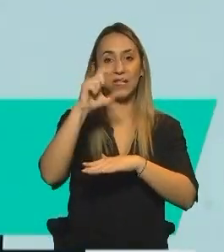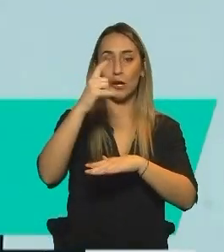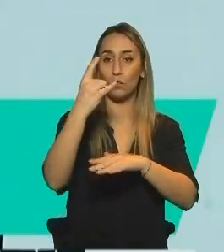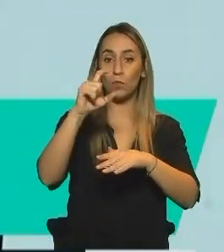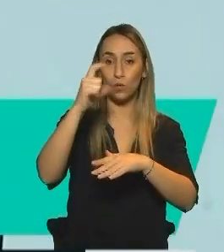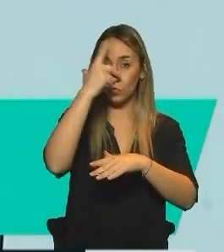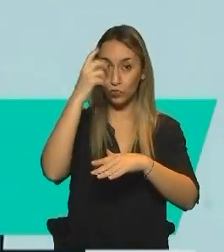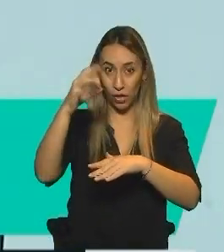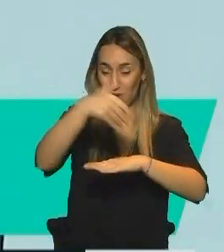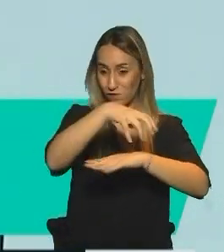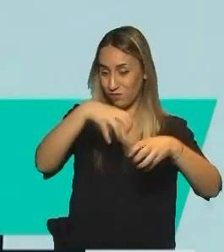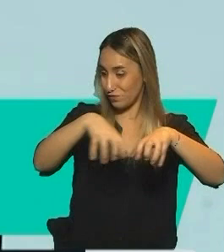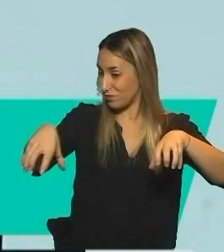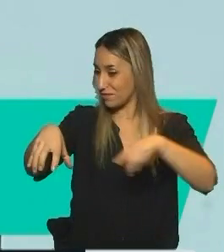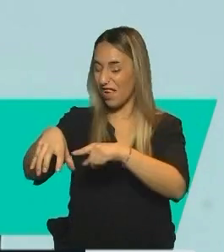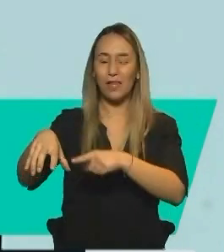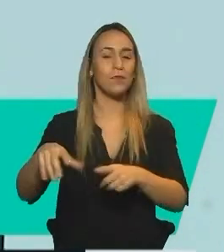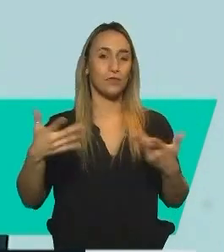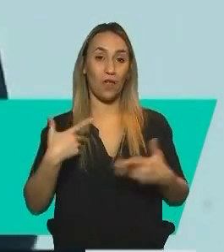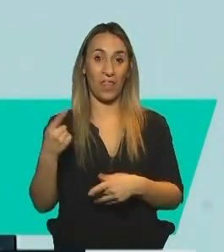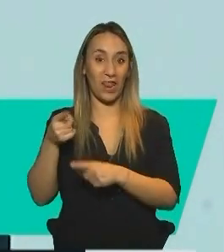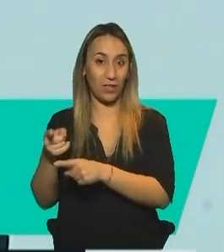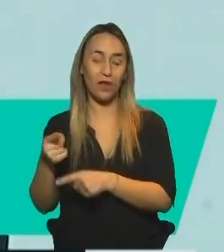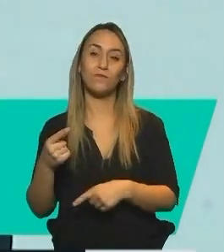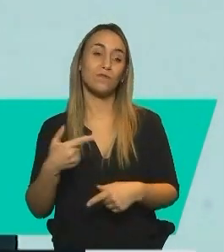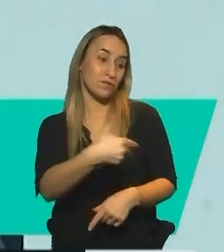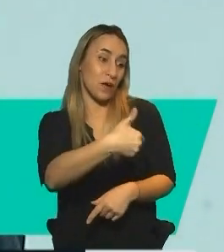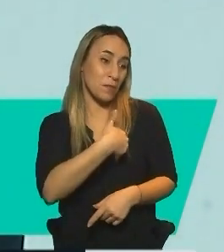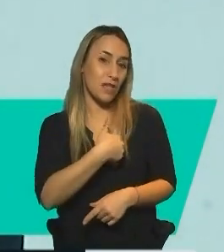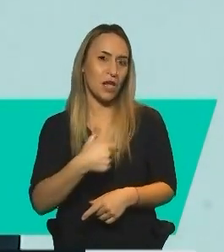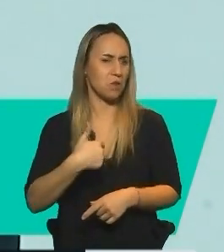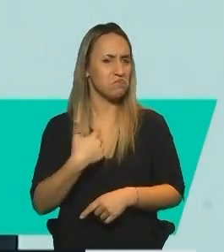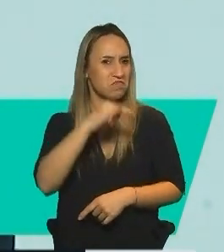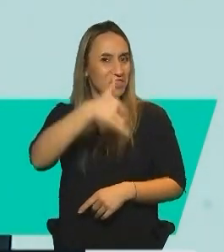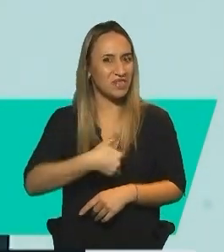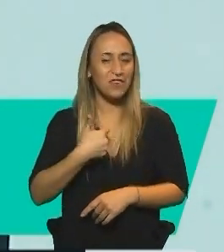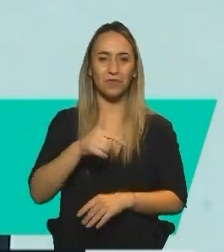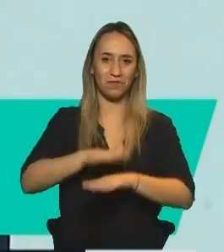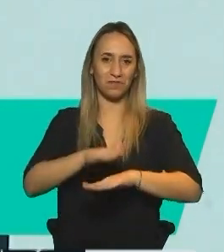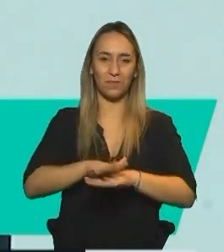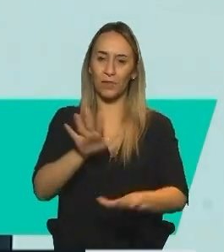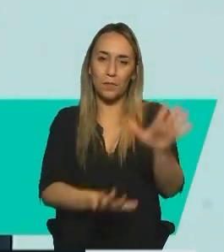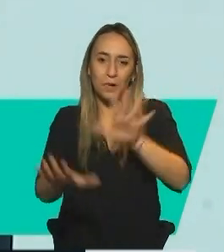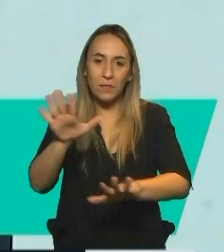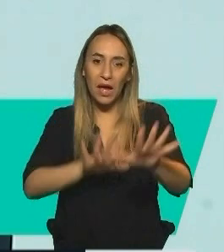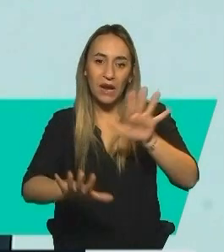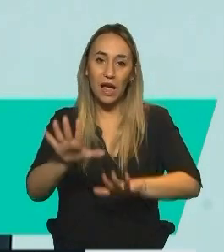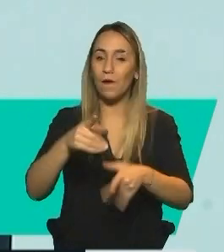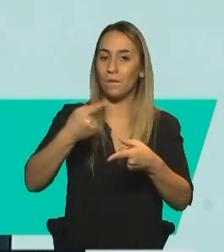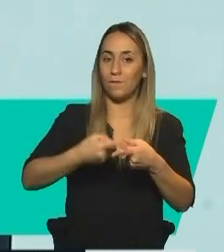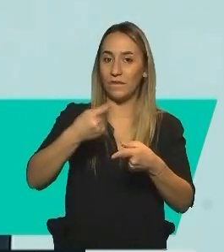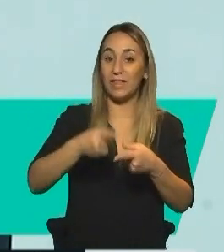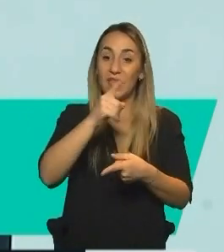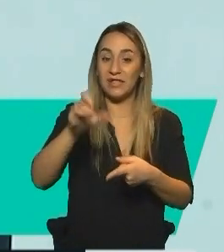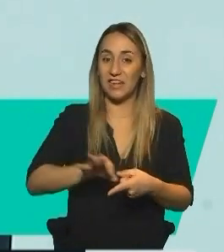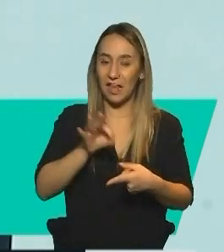también me pidieron y asumí muy gratamente los preparativos para ese festejo del centenario. Así que